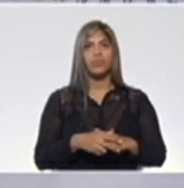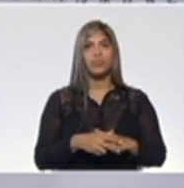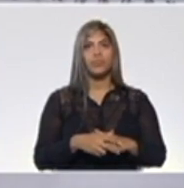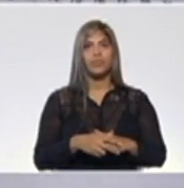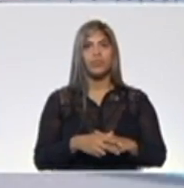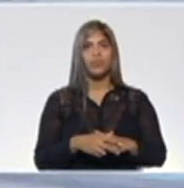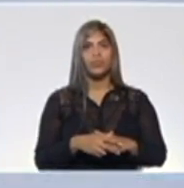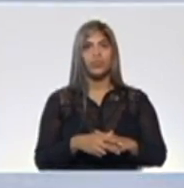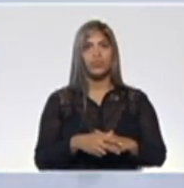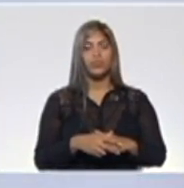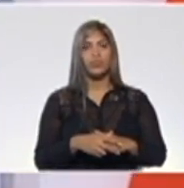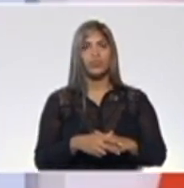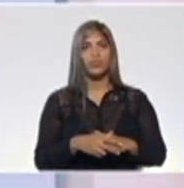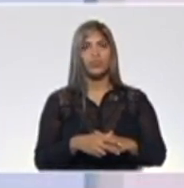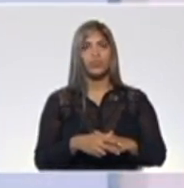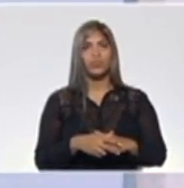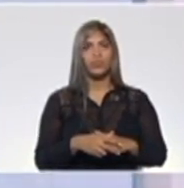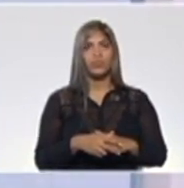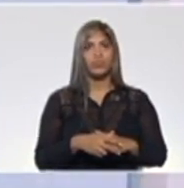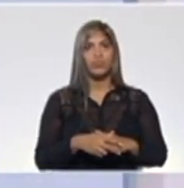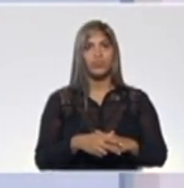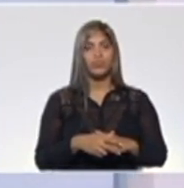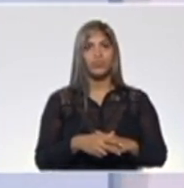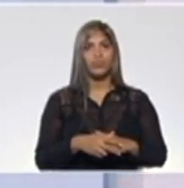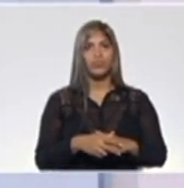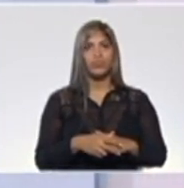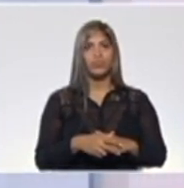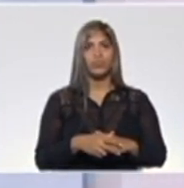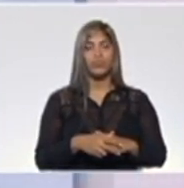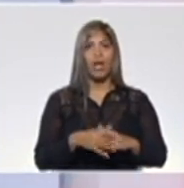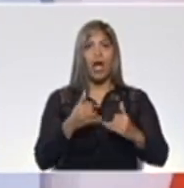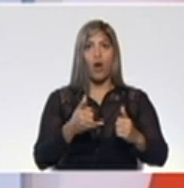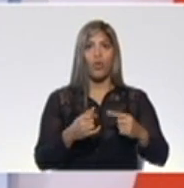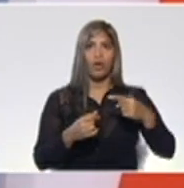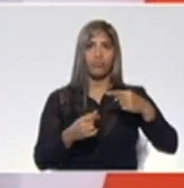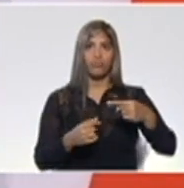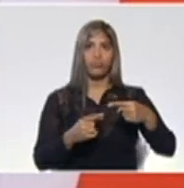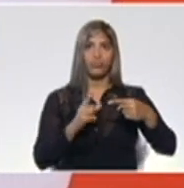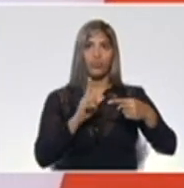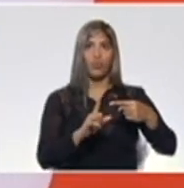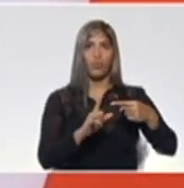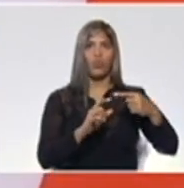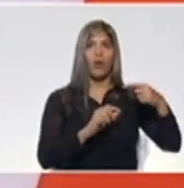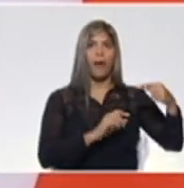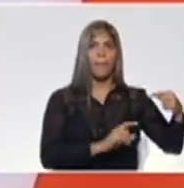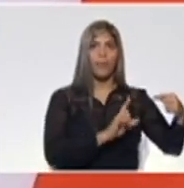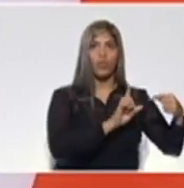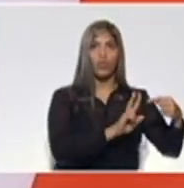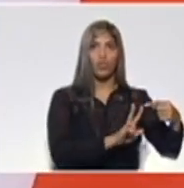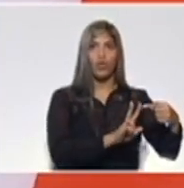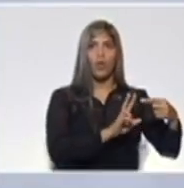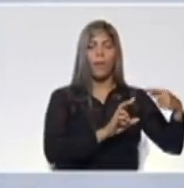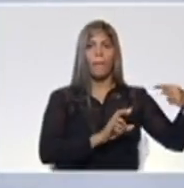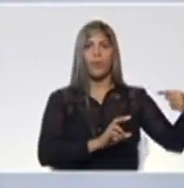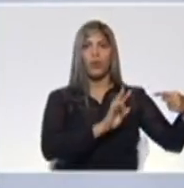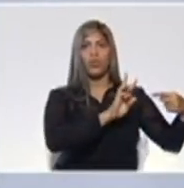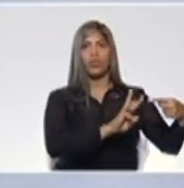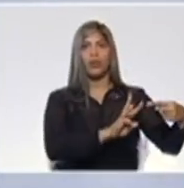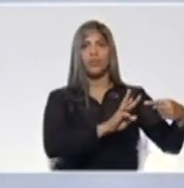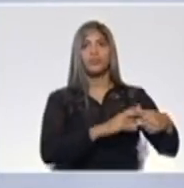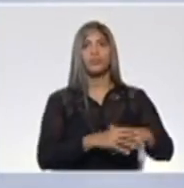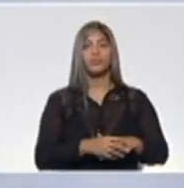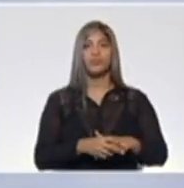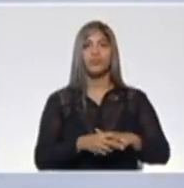y 3. Y trazamos los números negativos, menos 1, menos